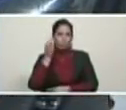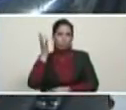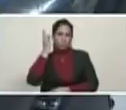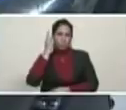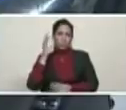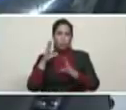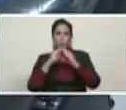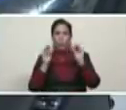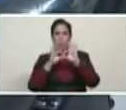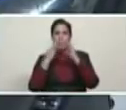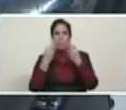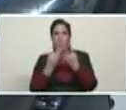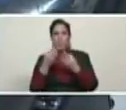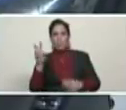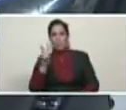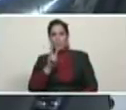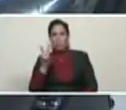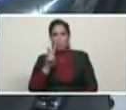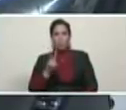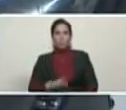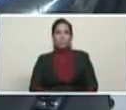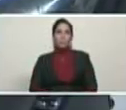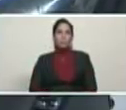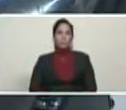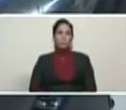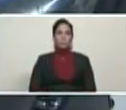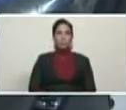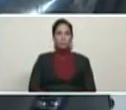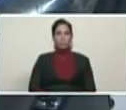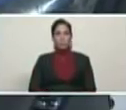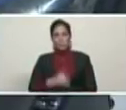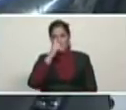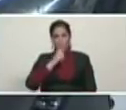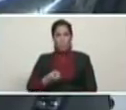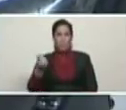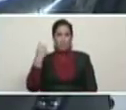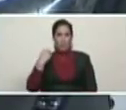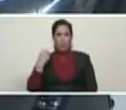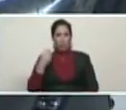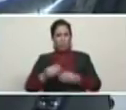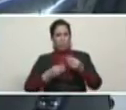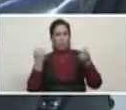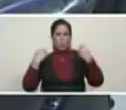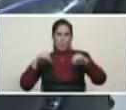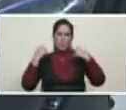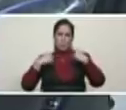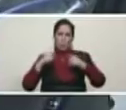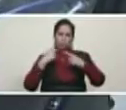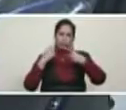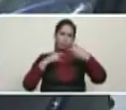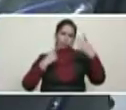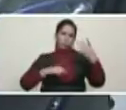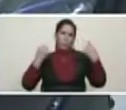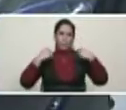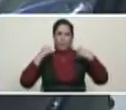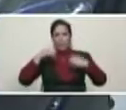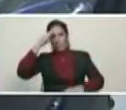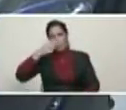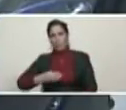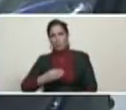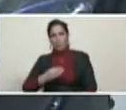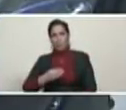familia militar venezolana. El año pasado hicimos varios ejercicios militares. El año antepasado también,